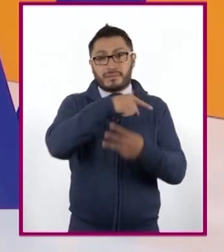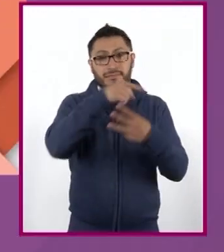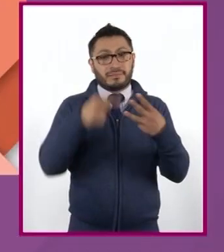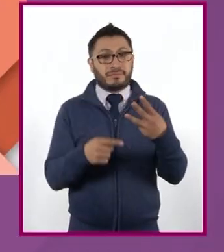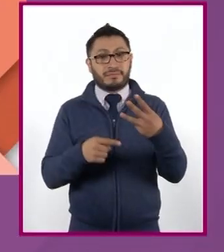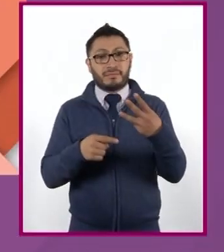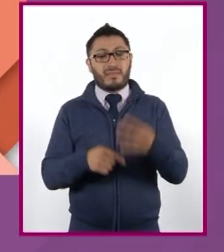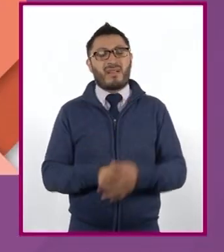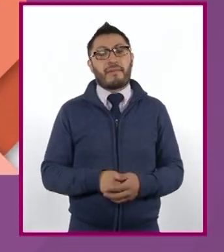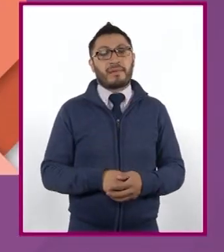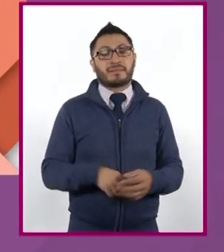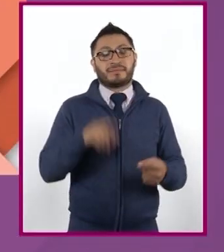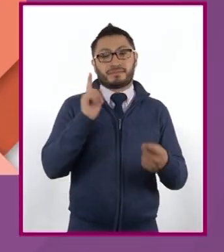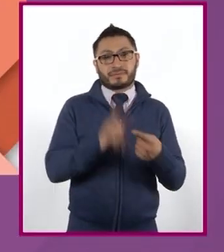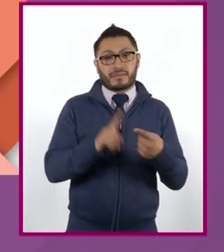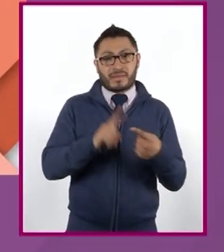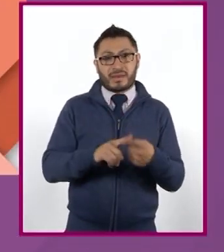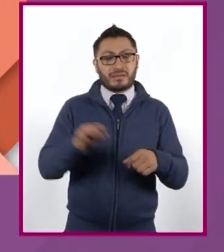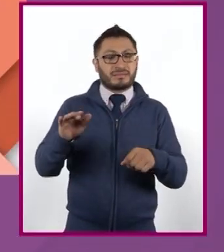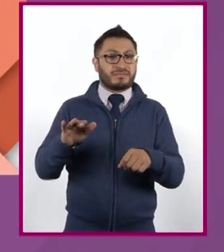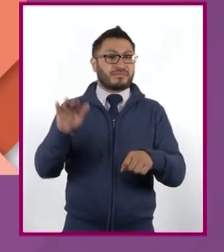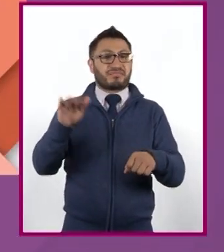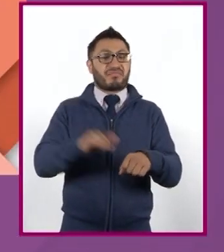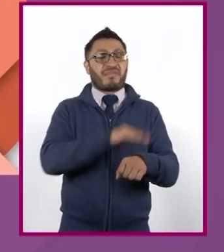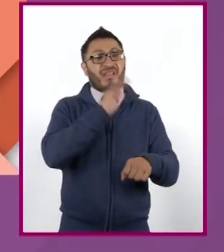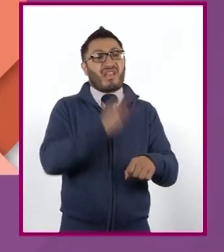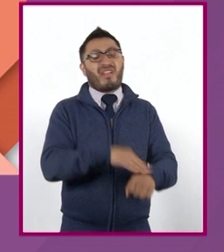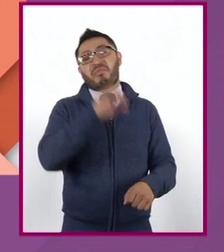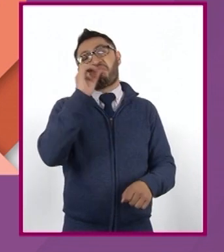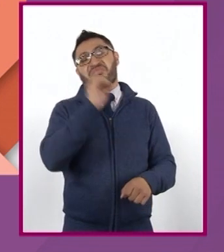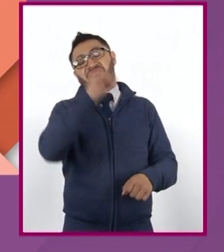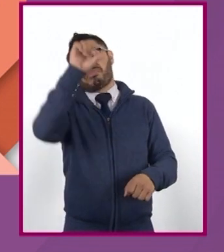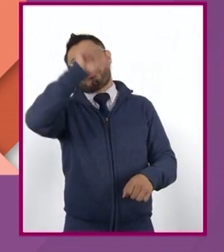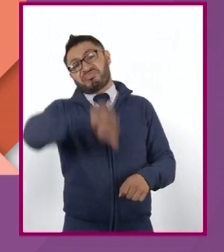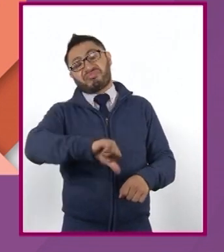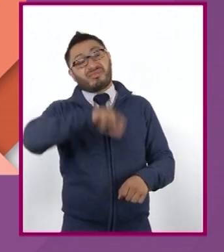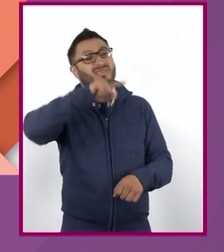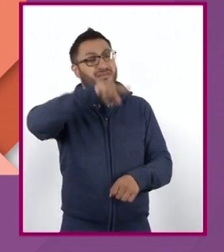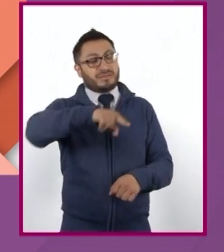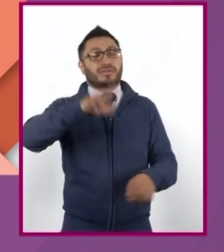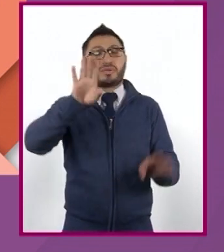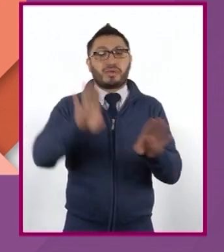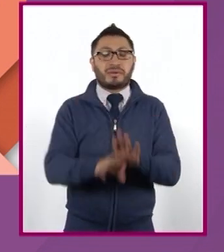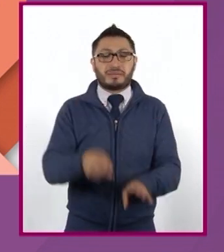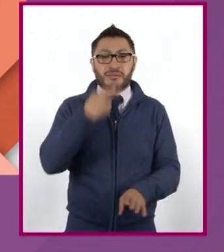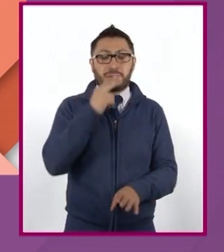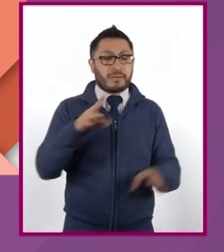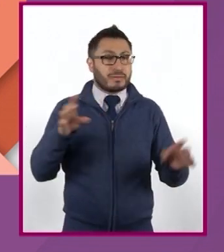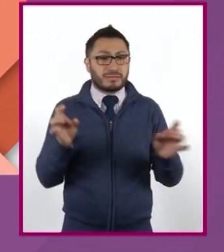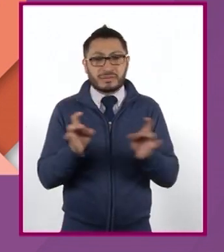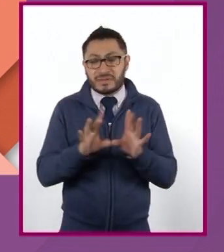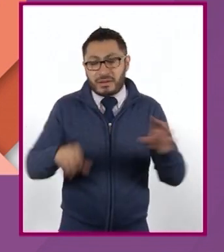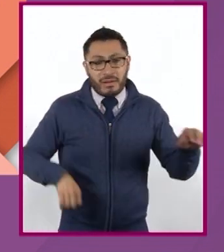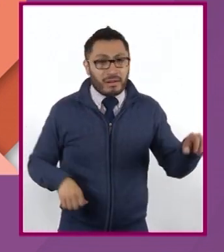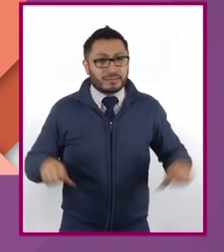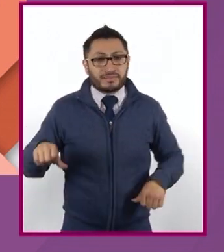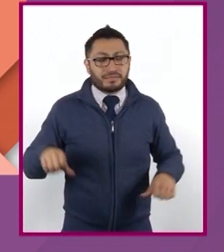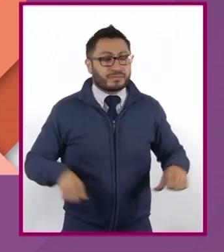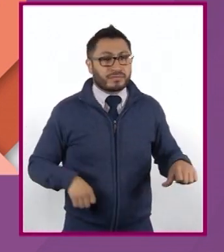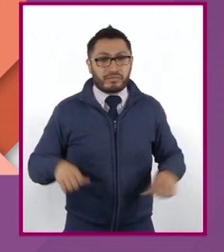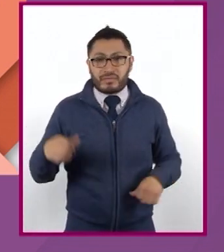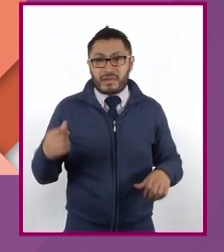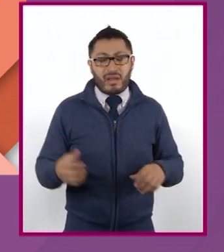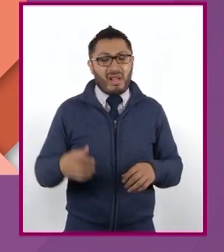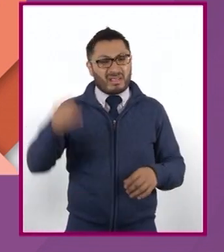tipos: las de descalificación, que utilizan los actos, conductas o juicios de una